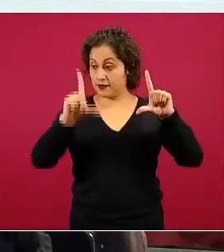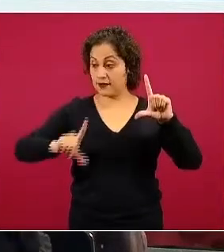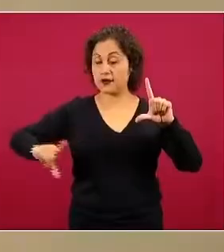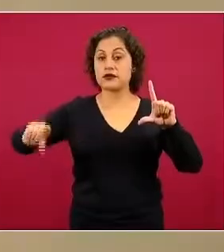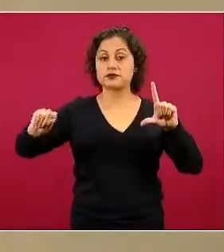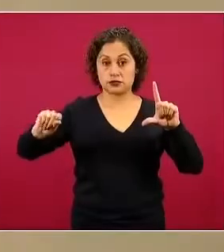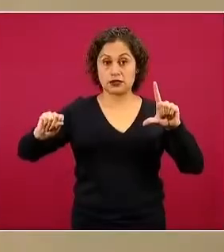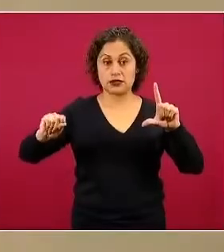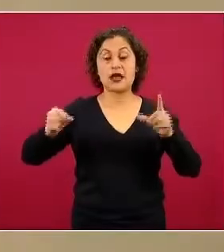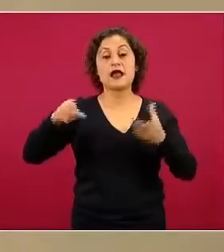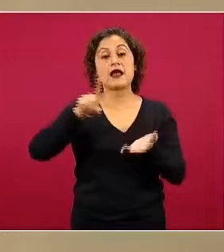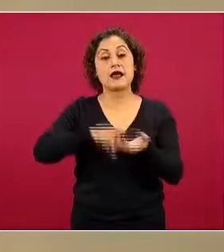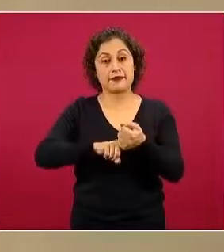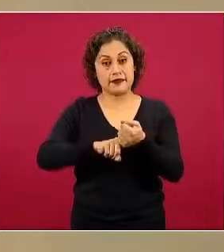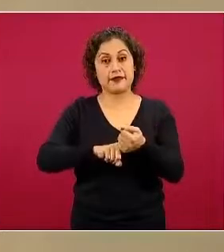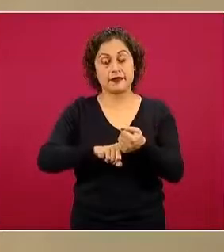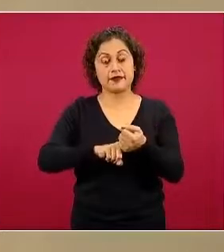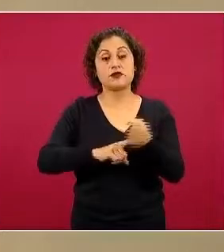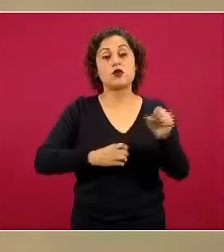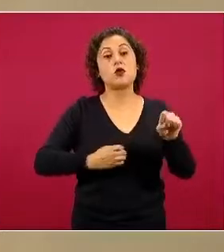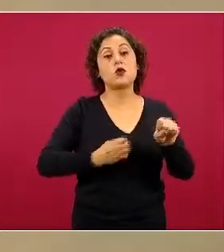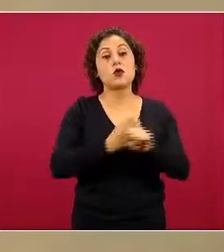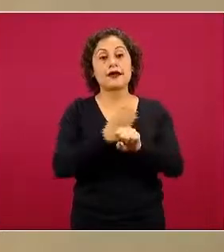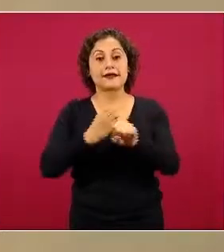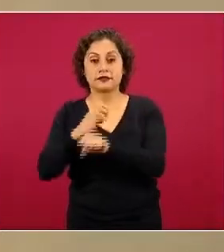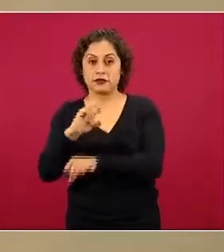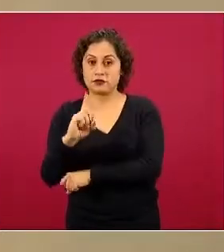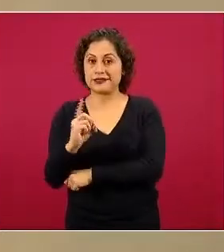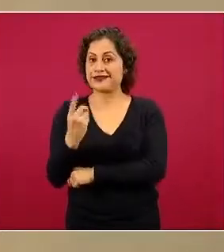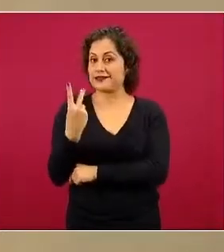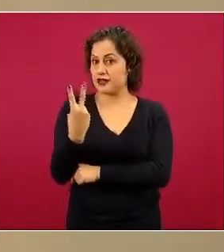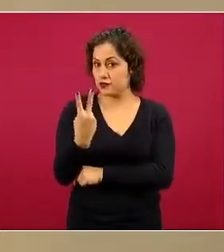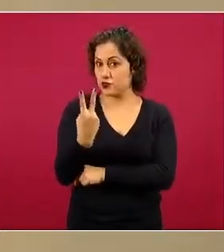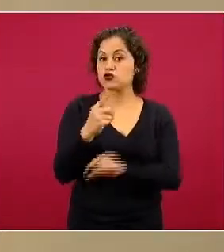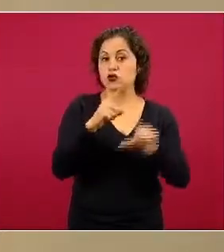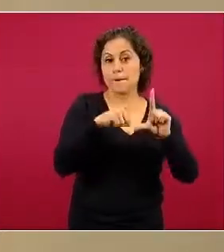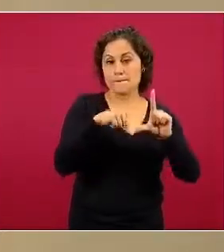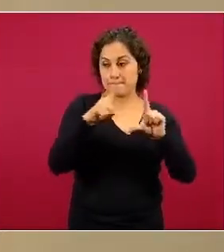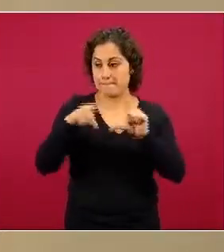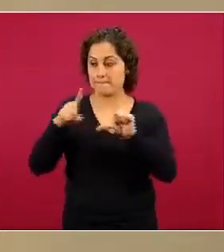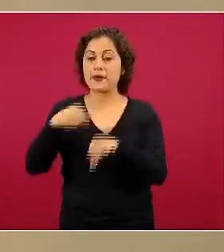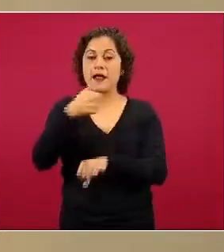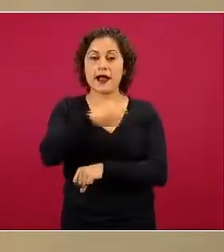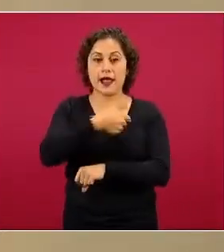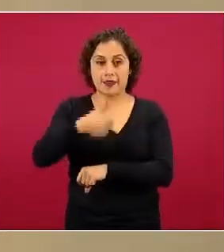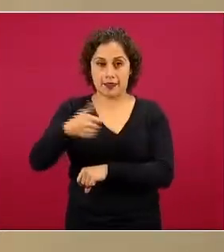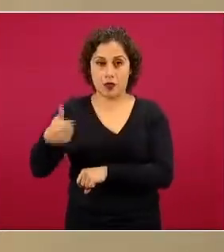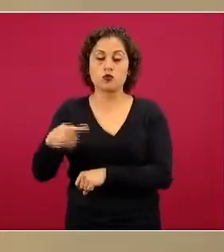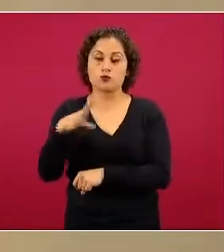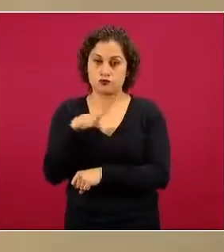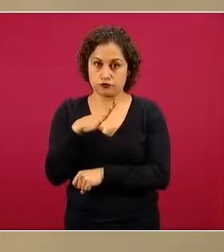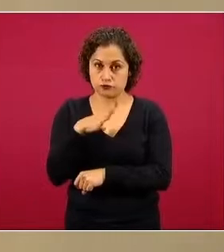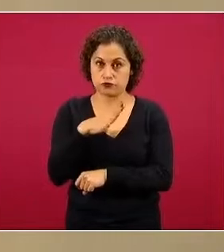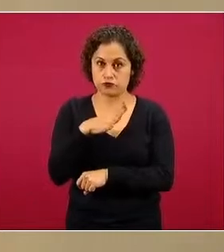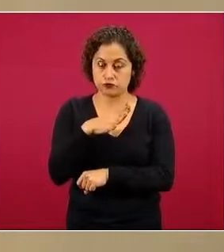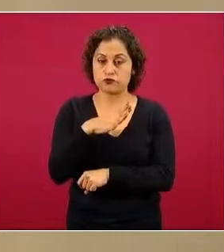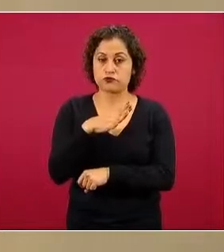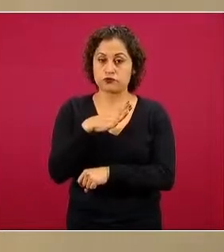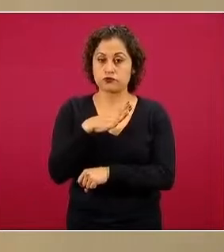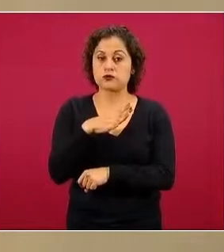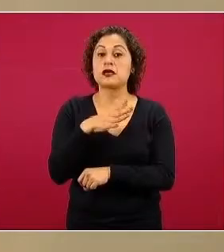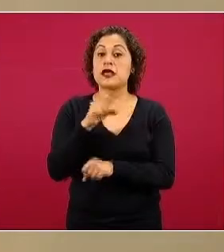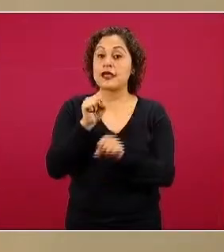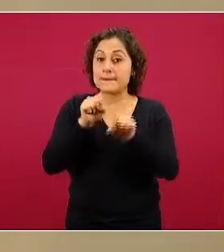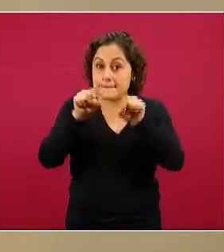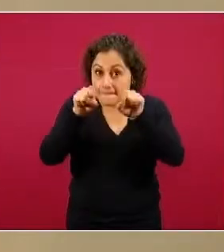de 32 curvas epidémicas de 32 entidades federativas. Y a su vez, cada entidad